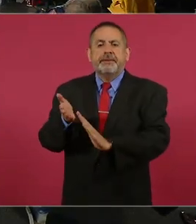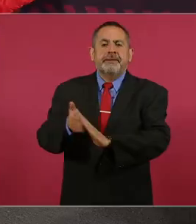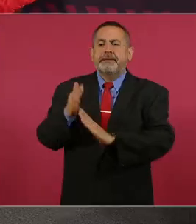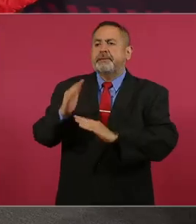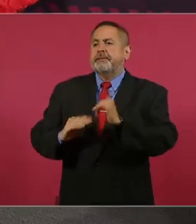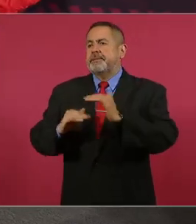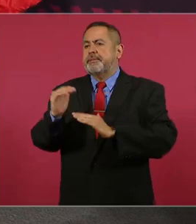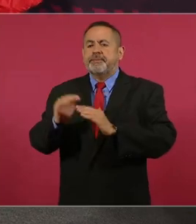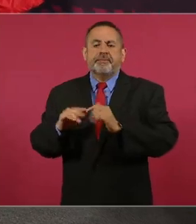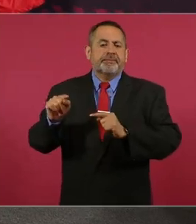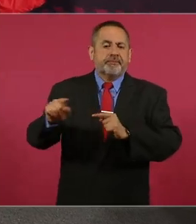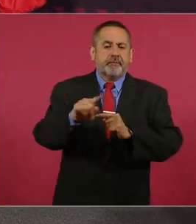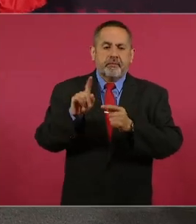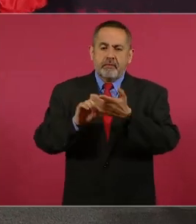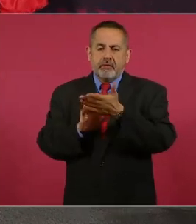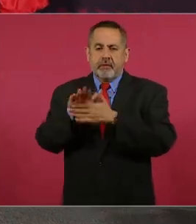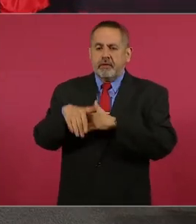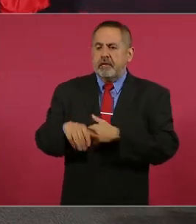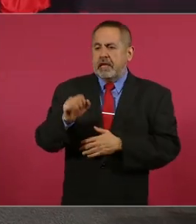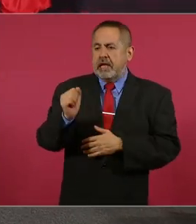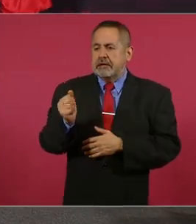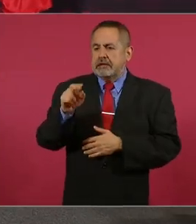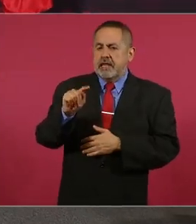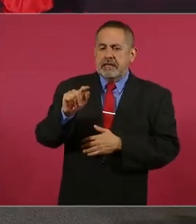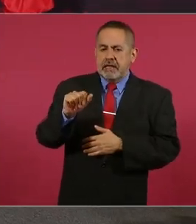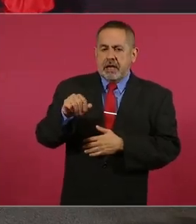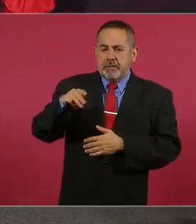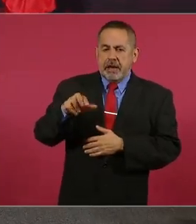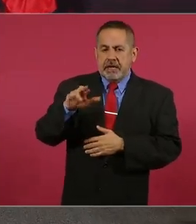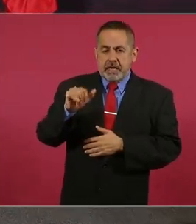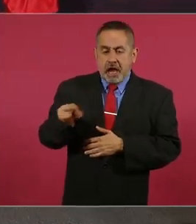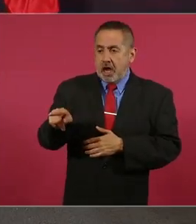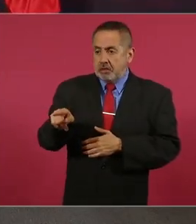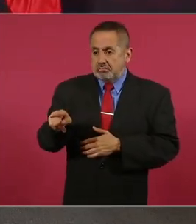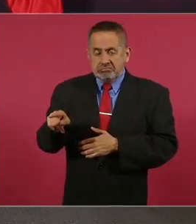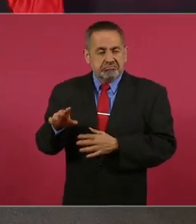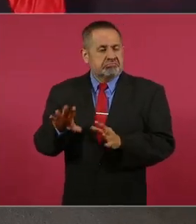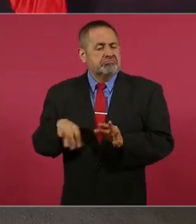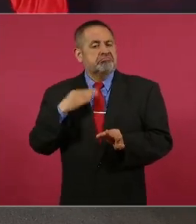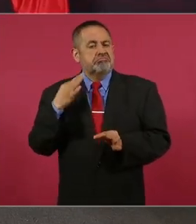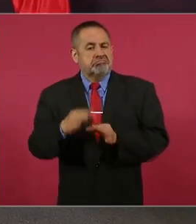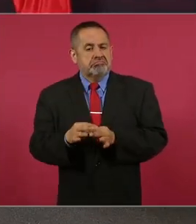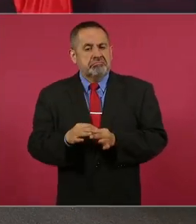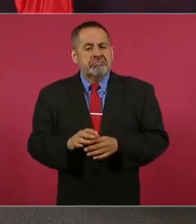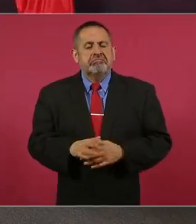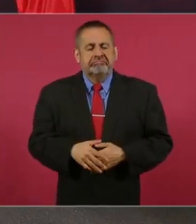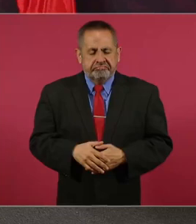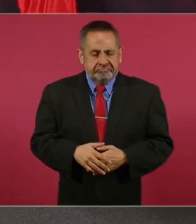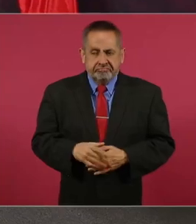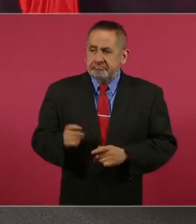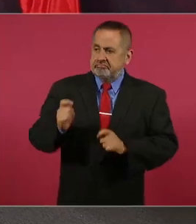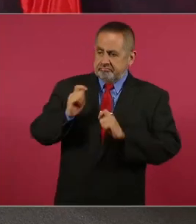terminar la presa de Santa María. Y ya puede decir, misión